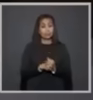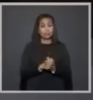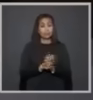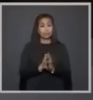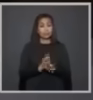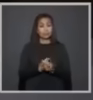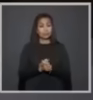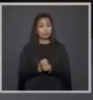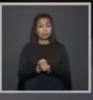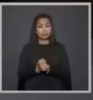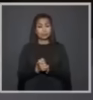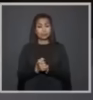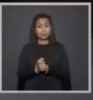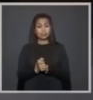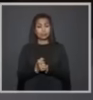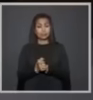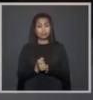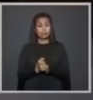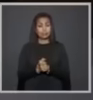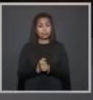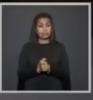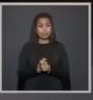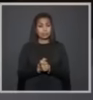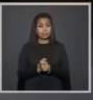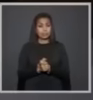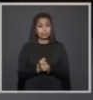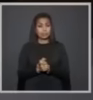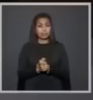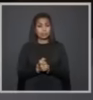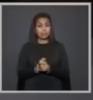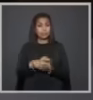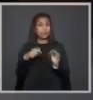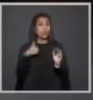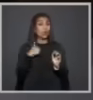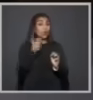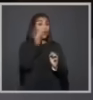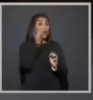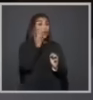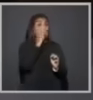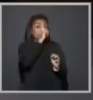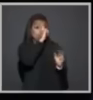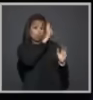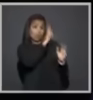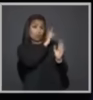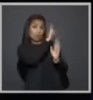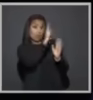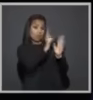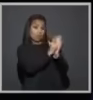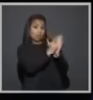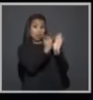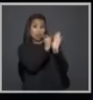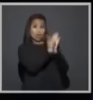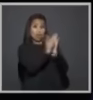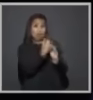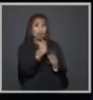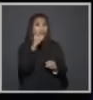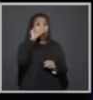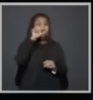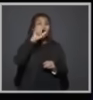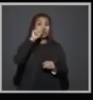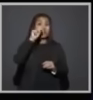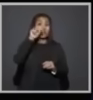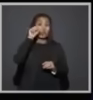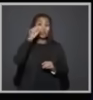nadie lo conoce. El artículo 127 de la Constitución establece que nadie puede